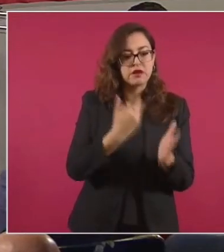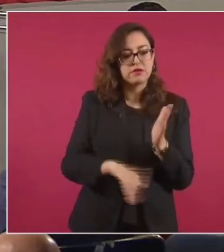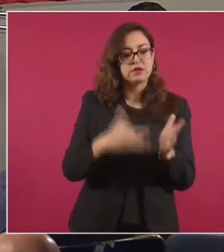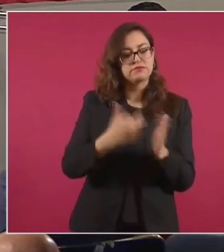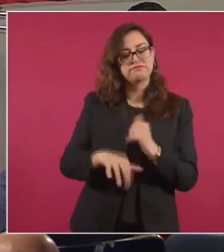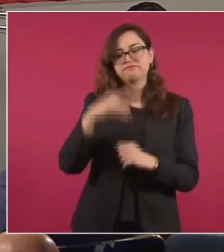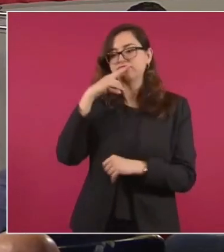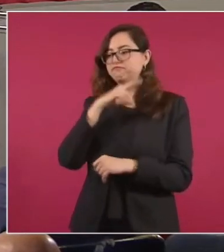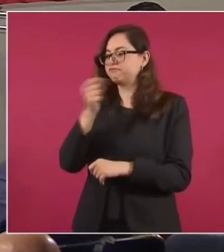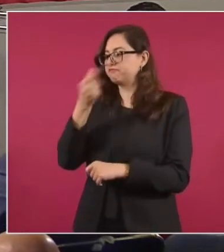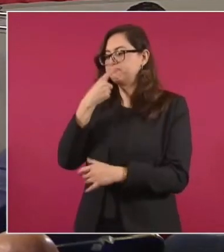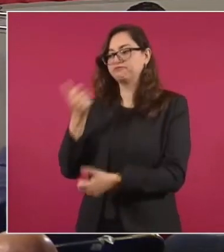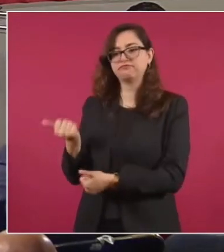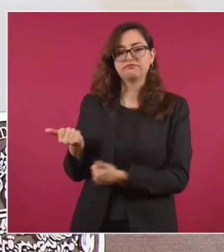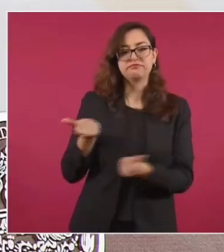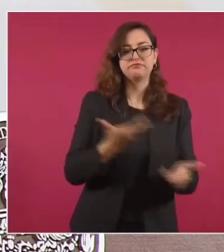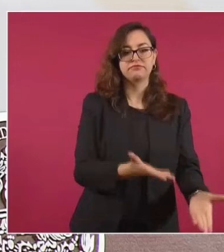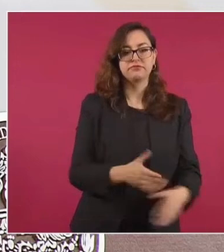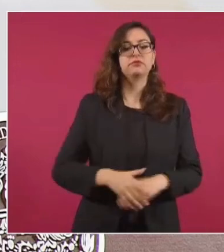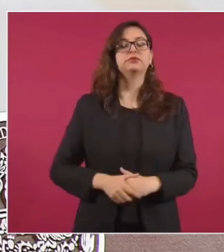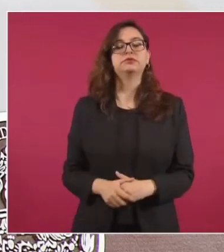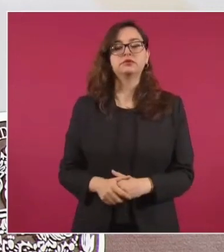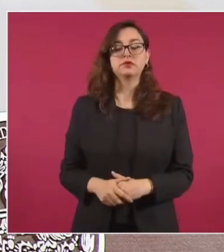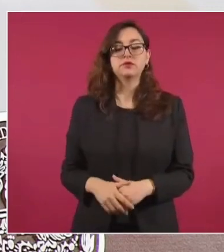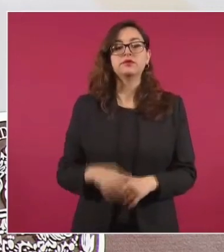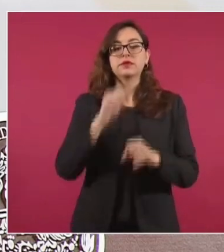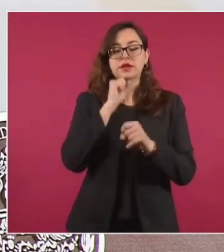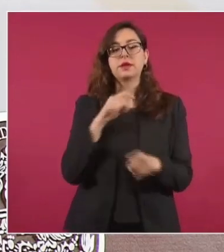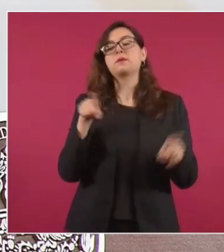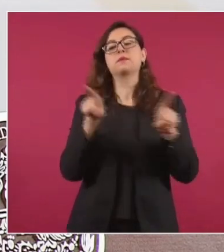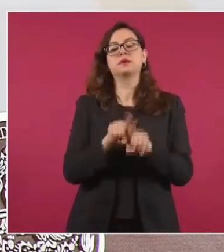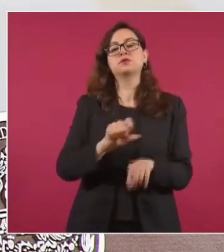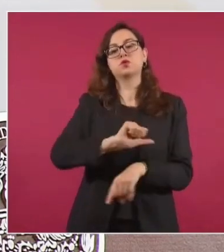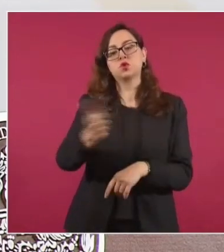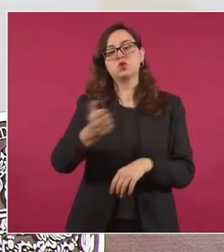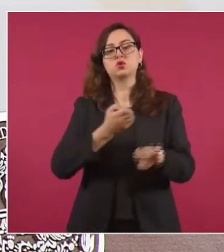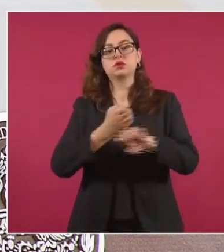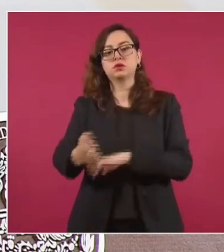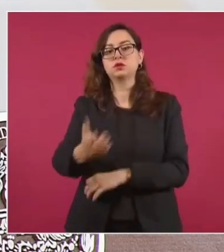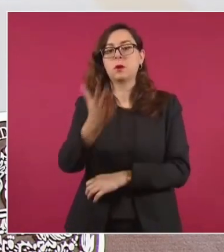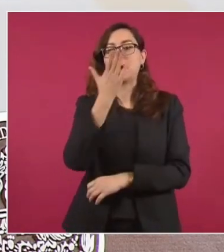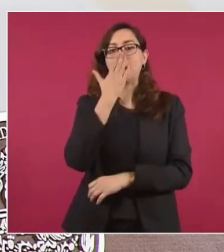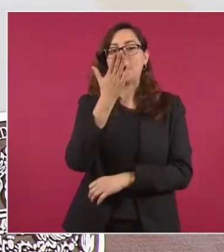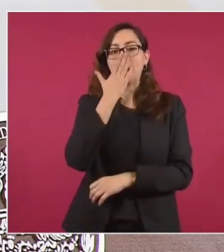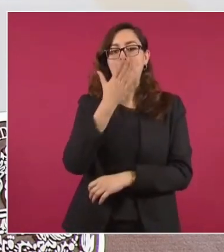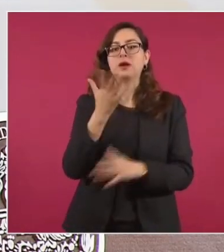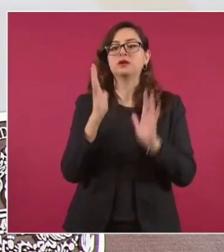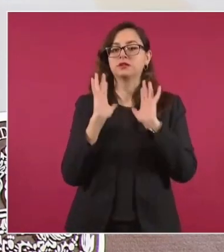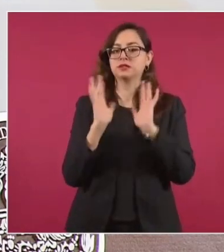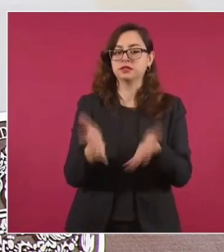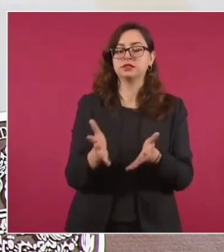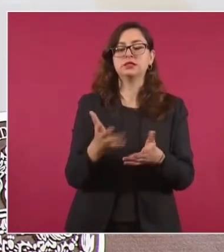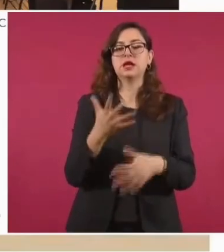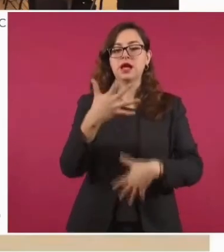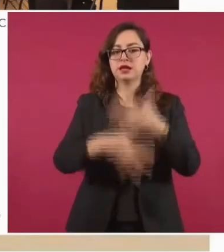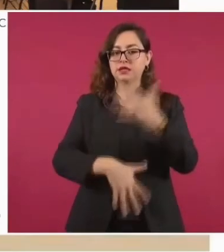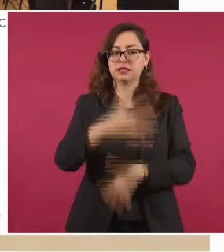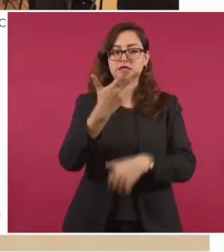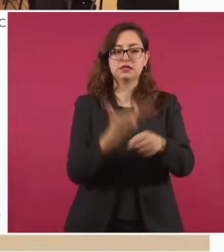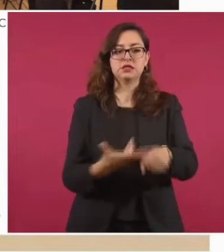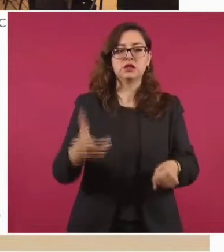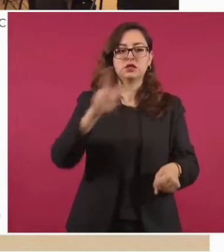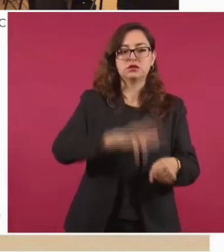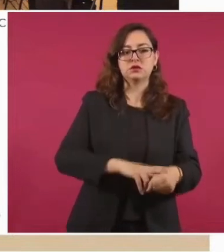insumos médicos. También en el caso de Sonora, ya con presencia en el 100% de las unidades, 15 hospitales, una